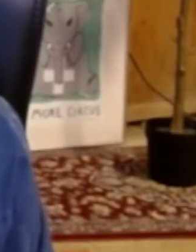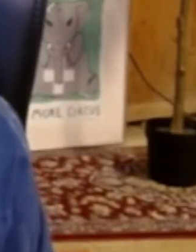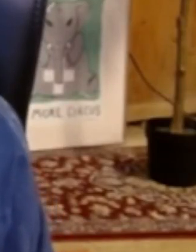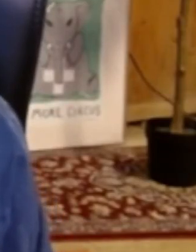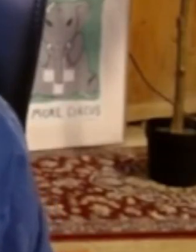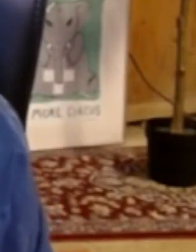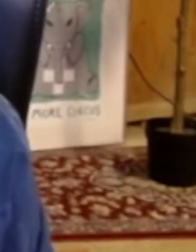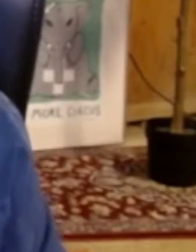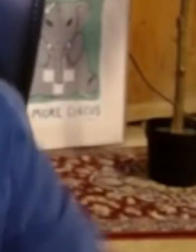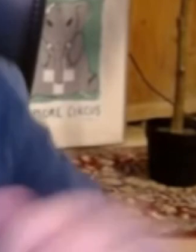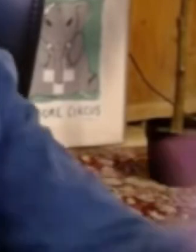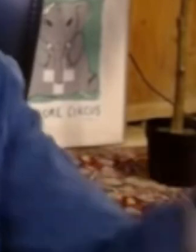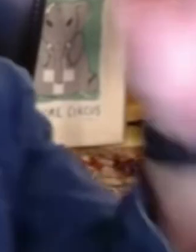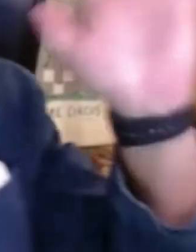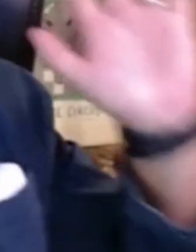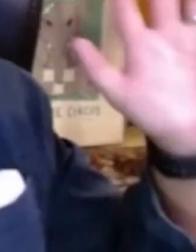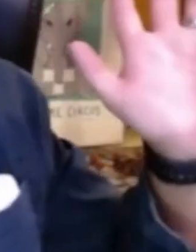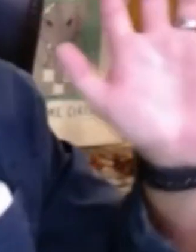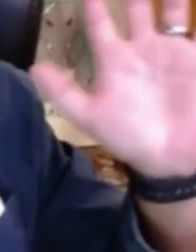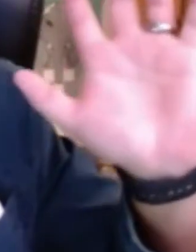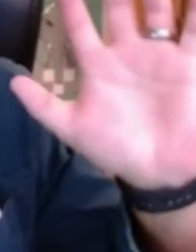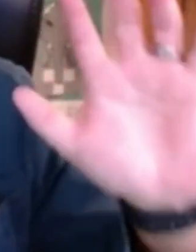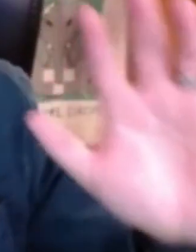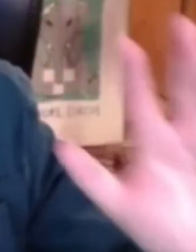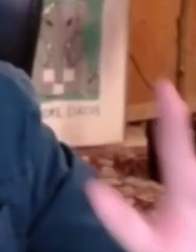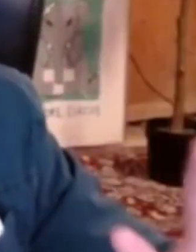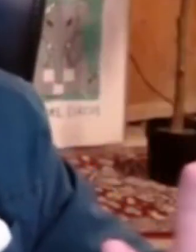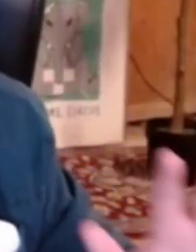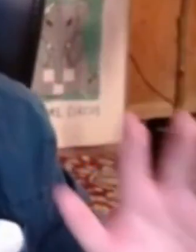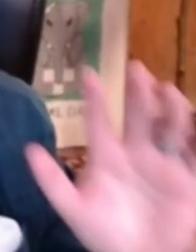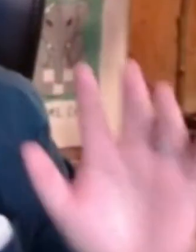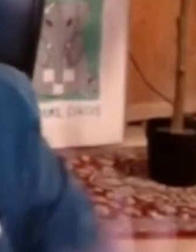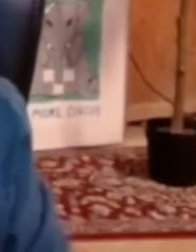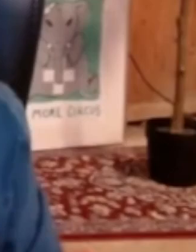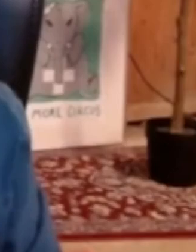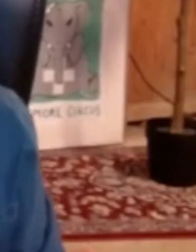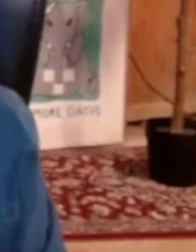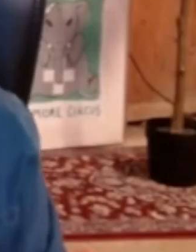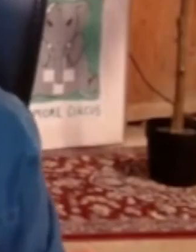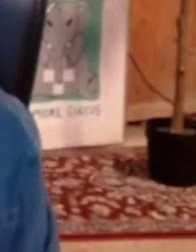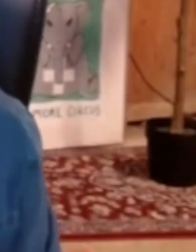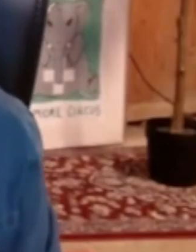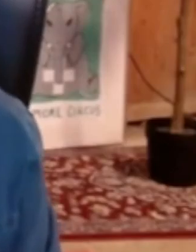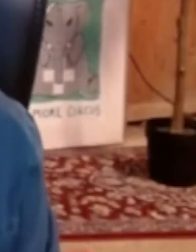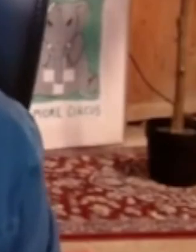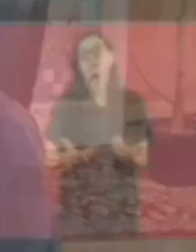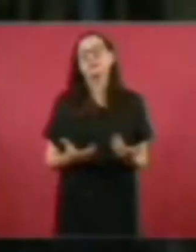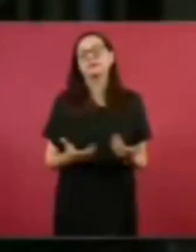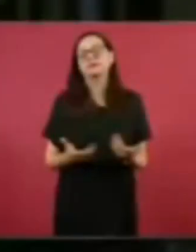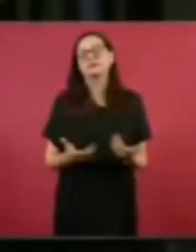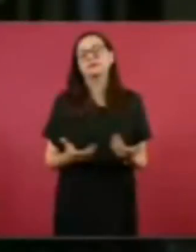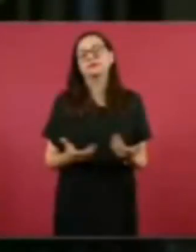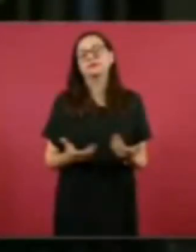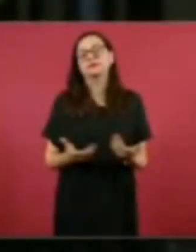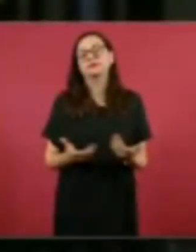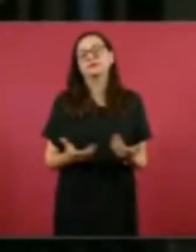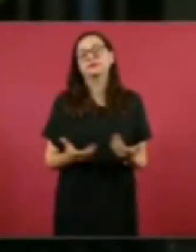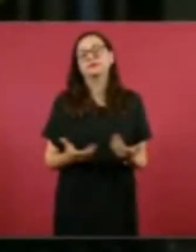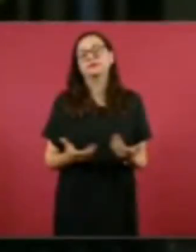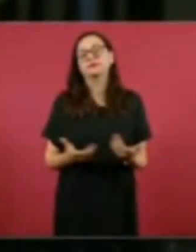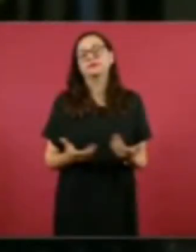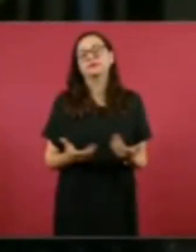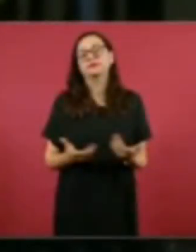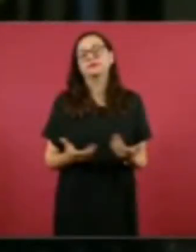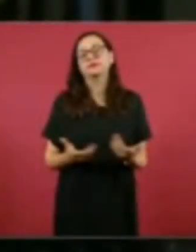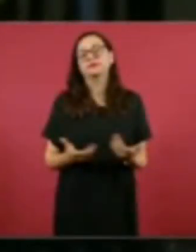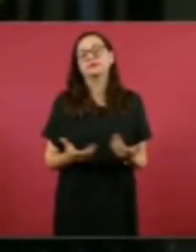este reportero con el que el presidente se pone a platicar, ¿eh? Horas, Dios. Perdón, pero es la verdad, ¿eh? se ponen ahí a